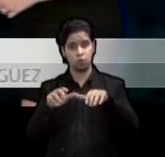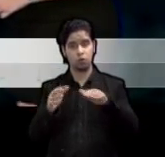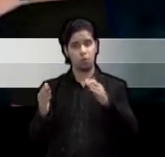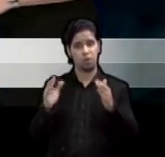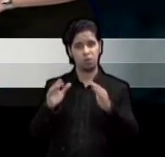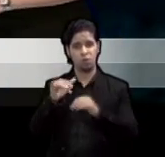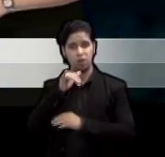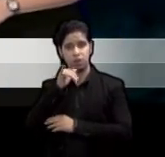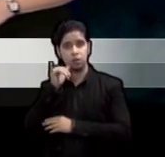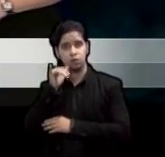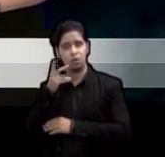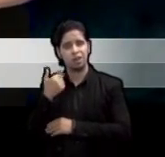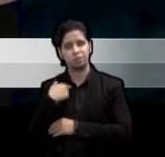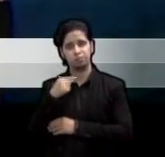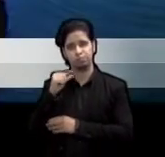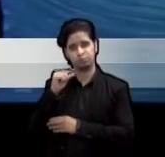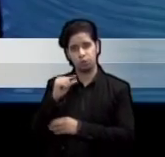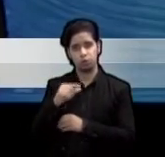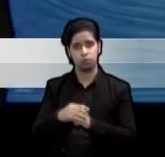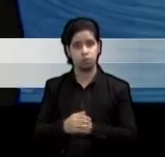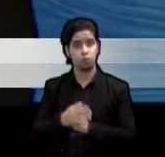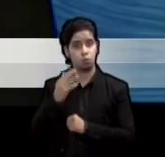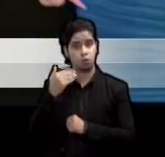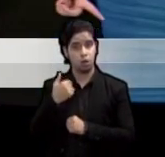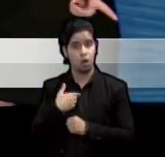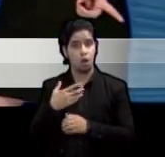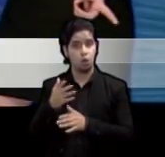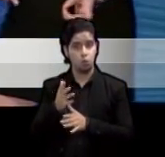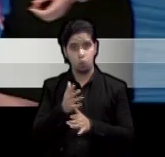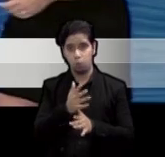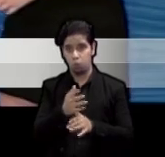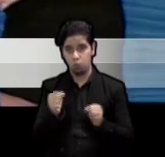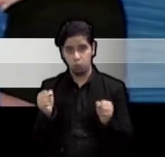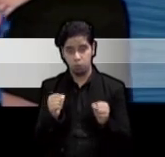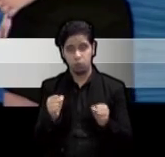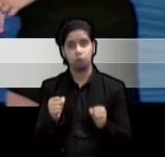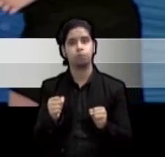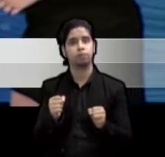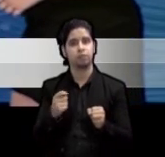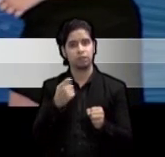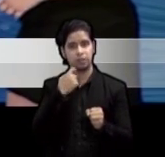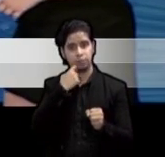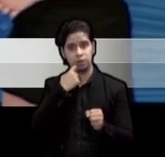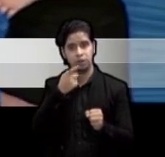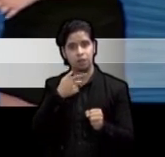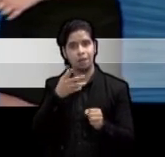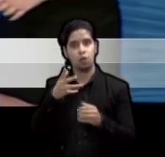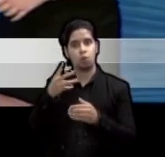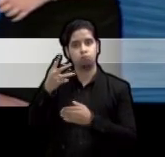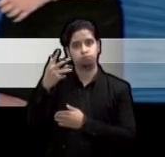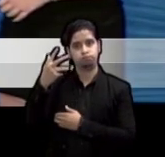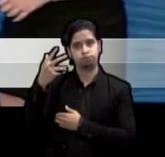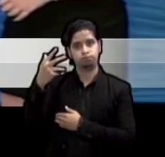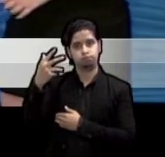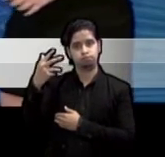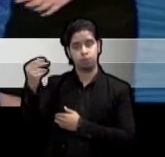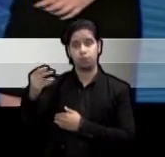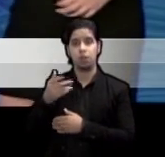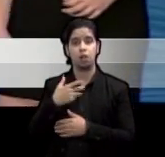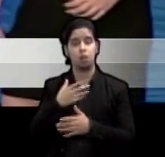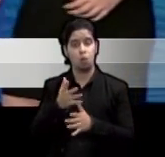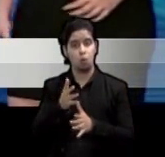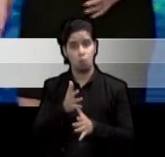estuvo bastante pobre, y es que el frente frío que tuvimos durante los pasados días se ha estado alejando. El viento sigue